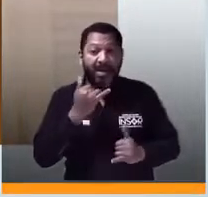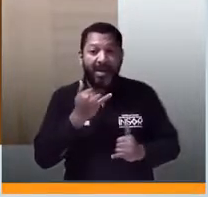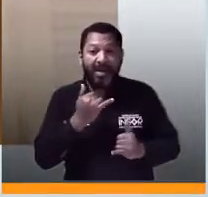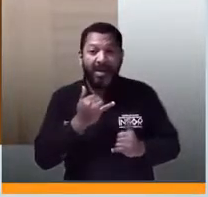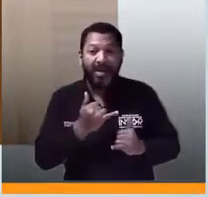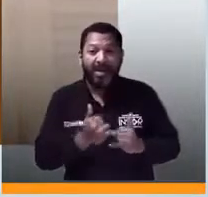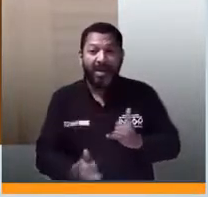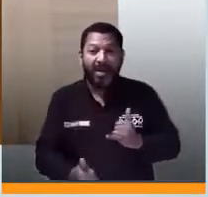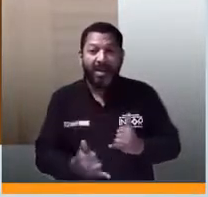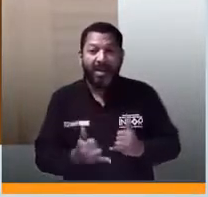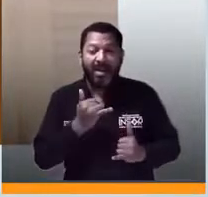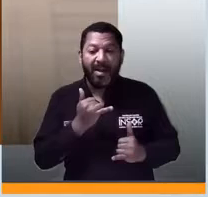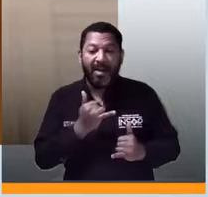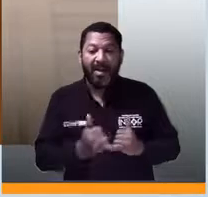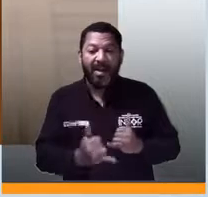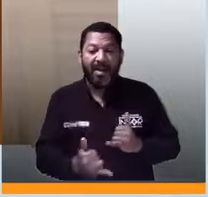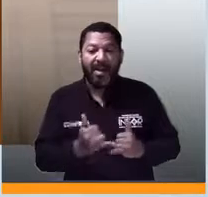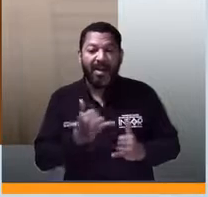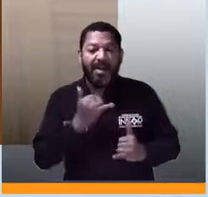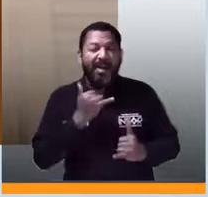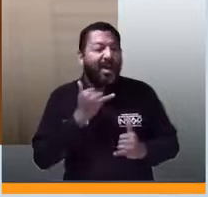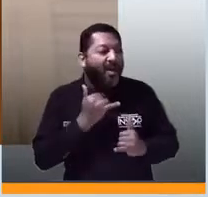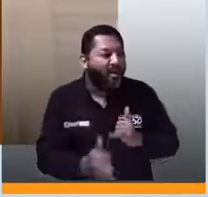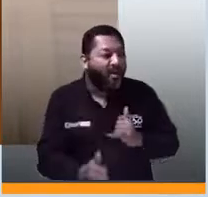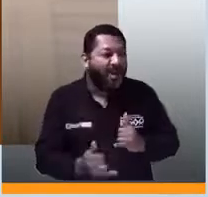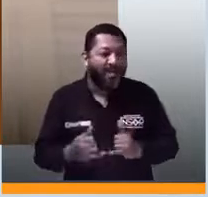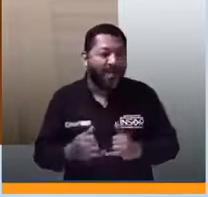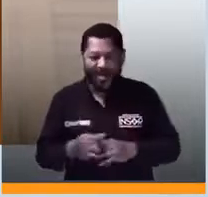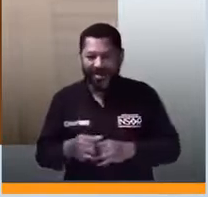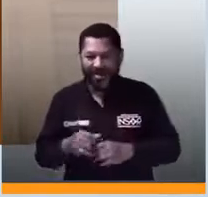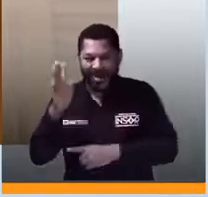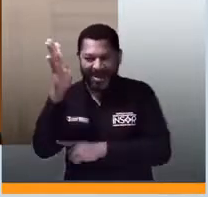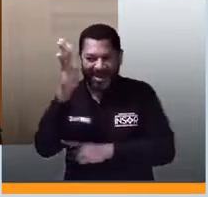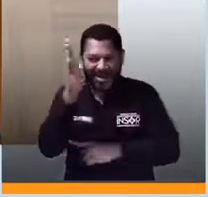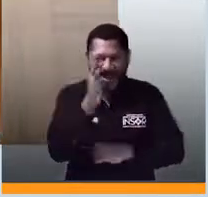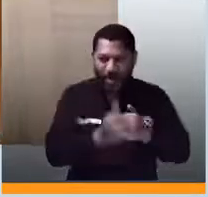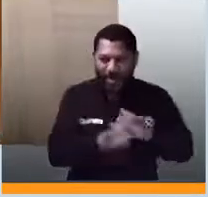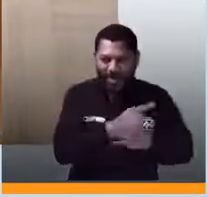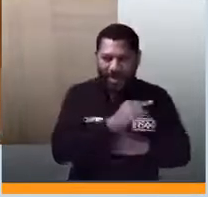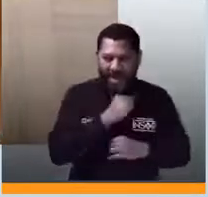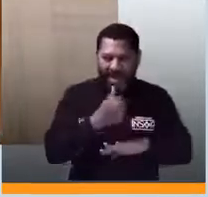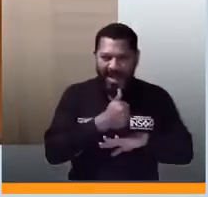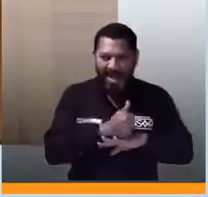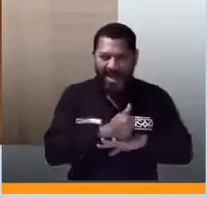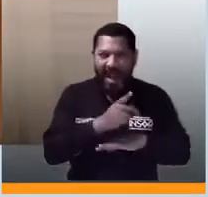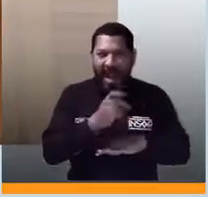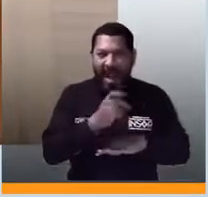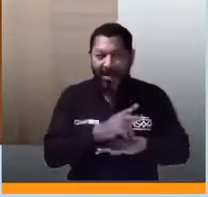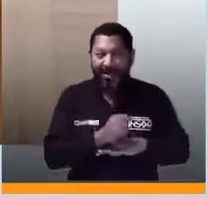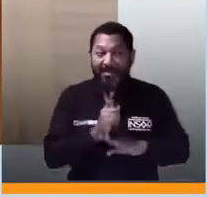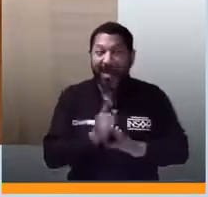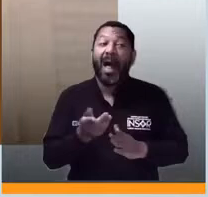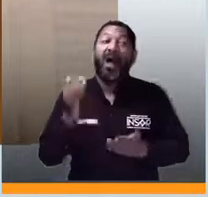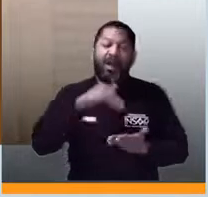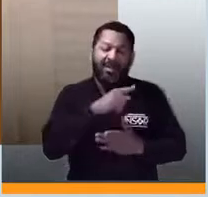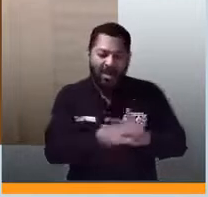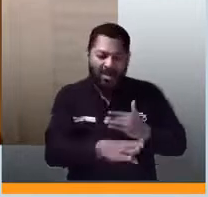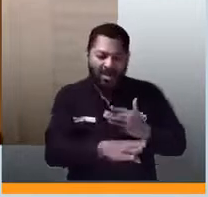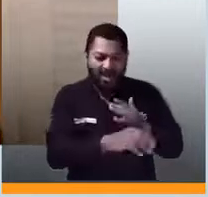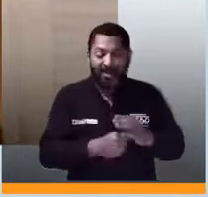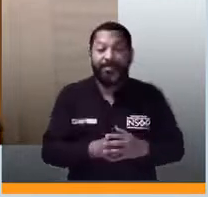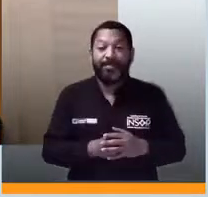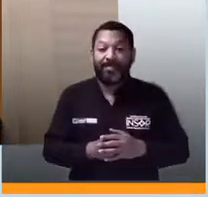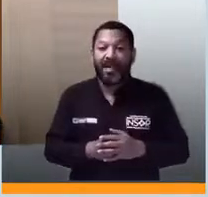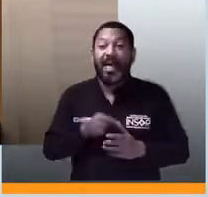entonces... No, tranquilo. Entonces, sí que sí, siga usted, porque además el rector Juan